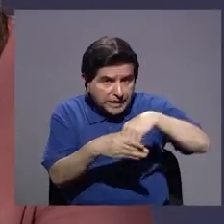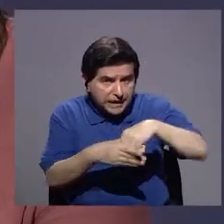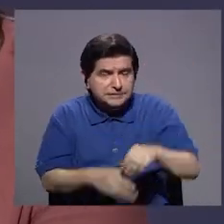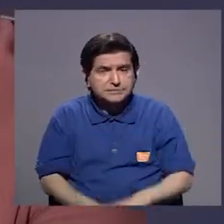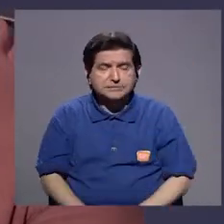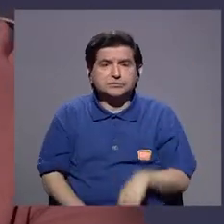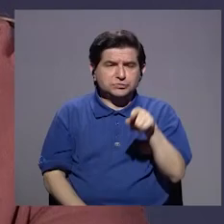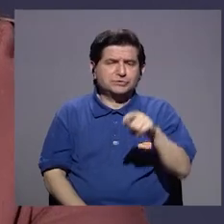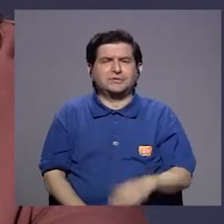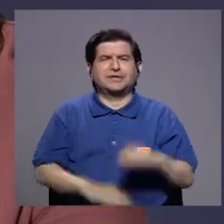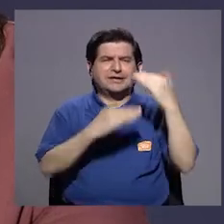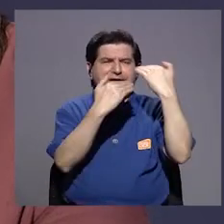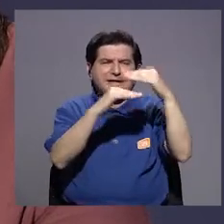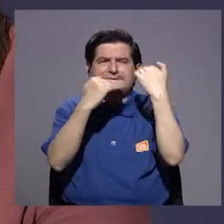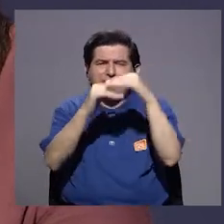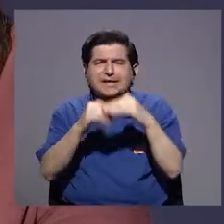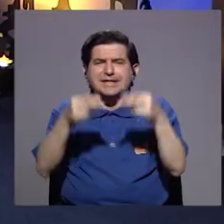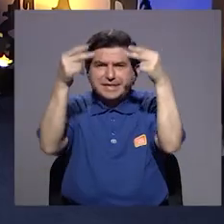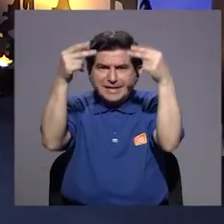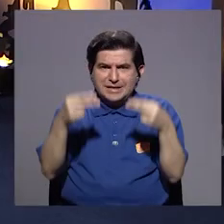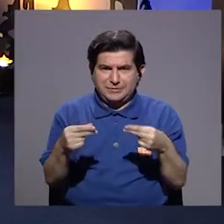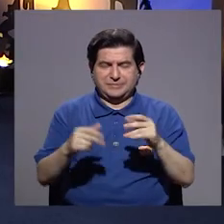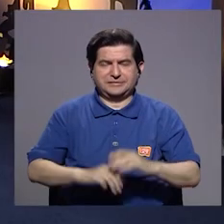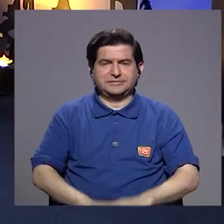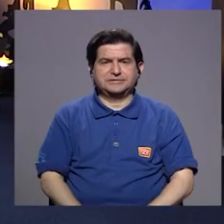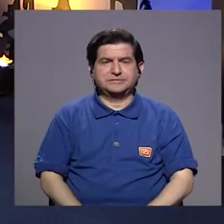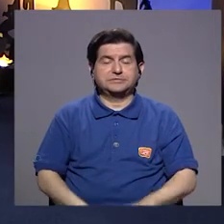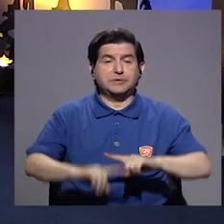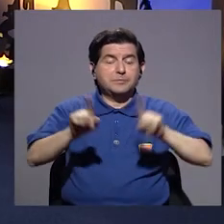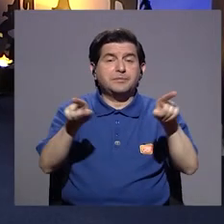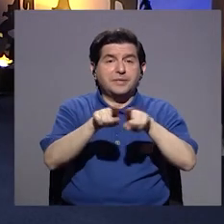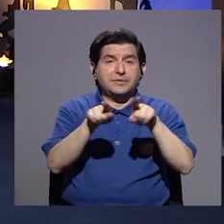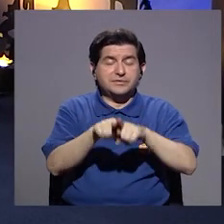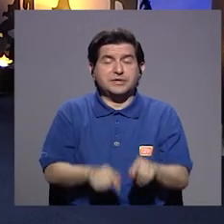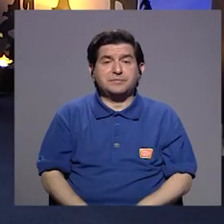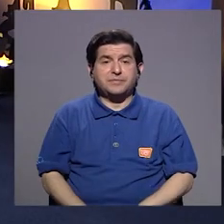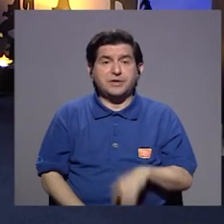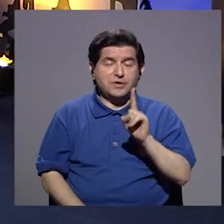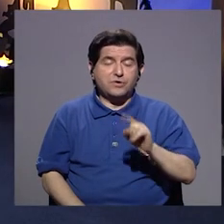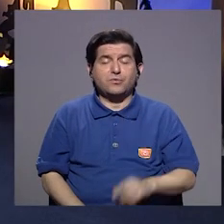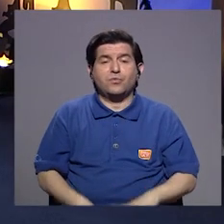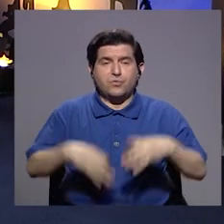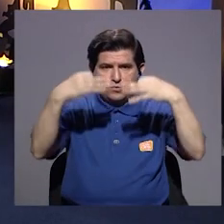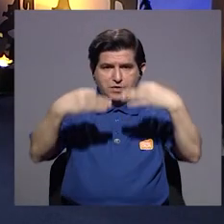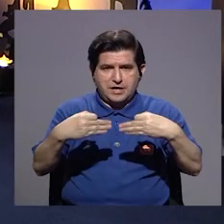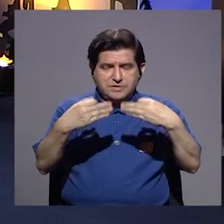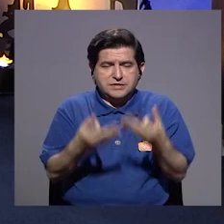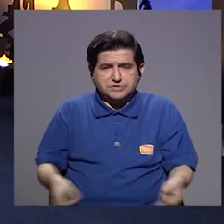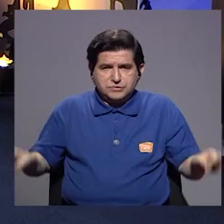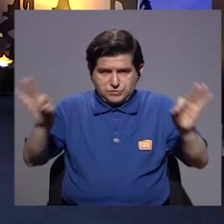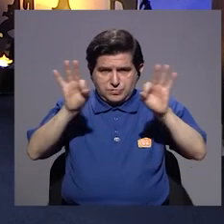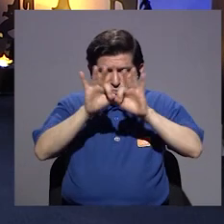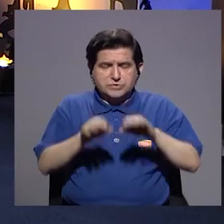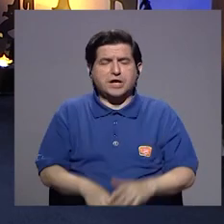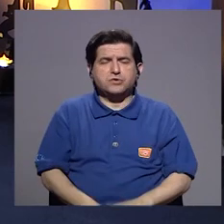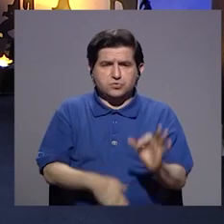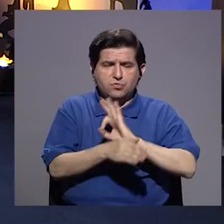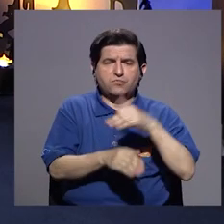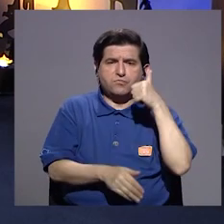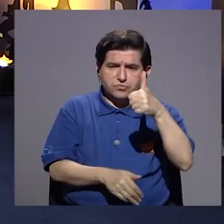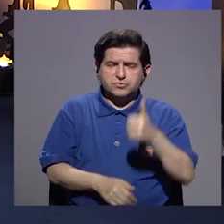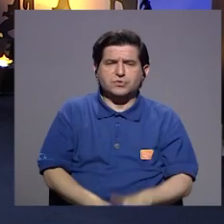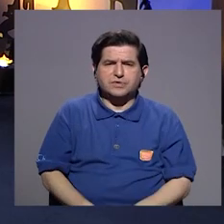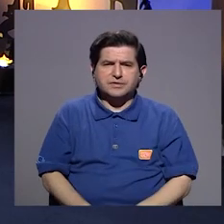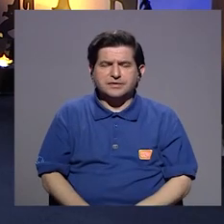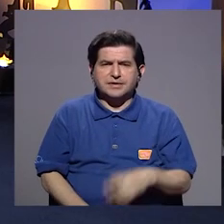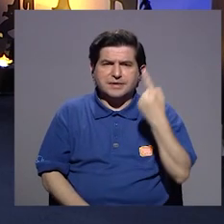donde ha habido recortes presupuestarios. Sí, ¿no? Pero además era un primer paso muy necesario. Claro. Creo que como primer paso funciona muy bien también